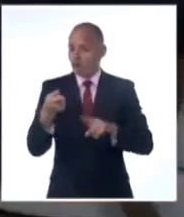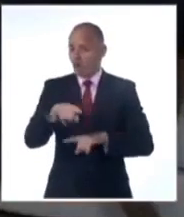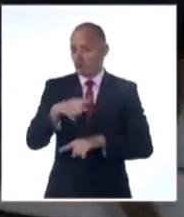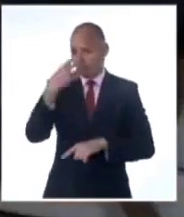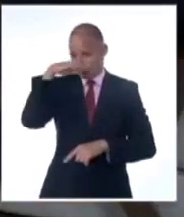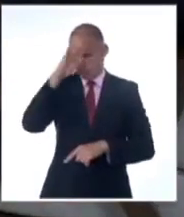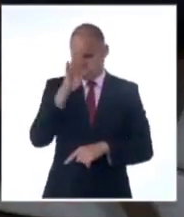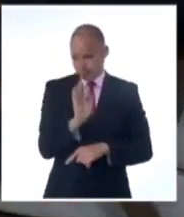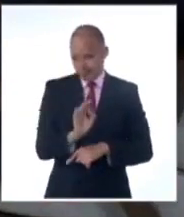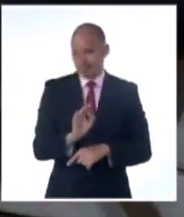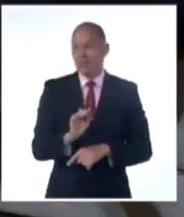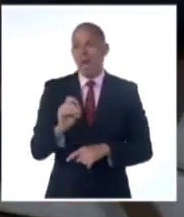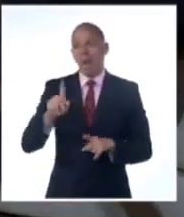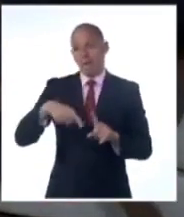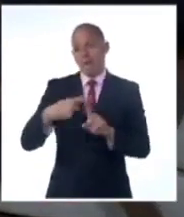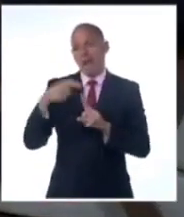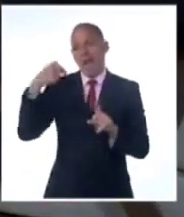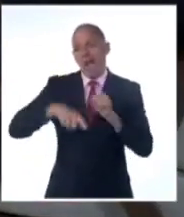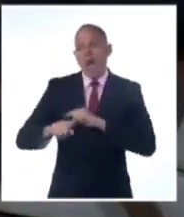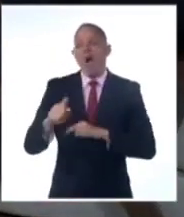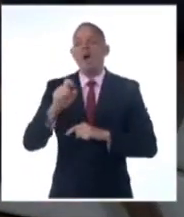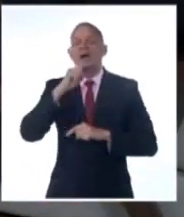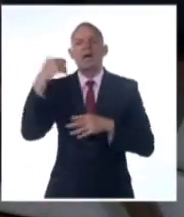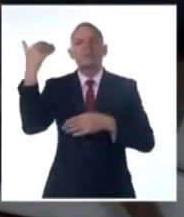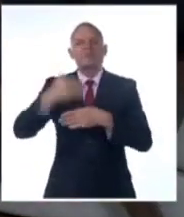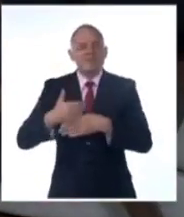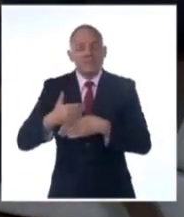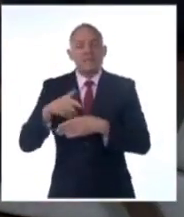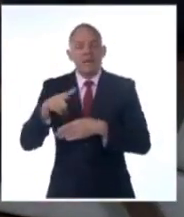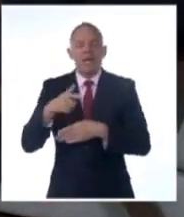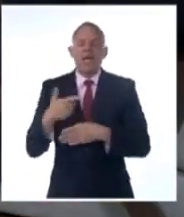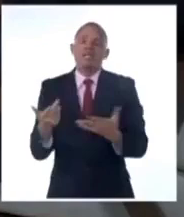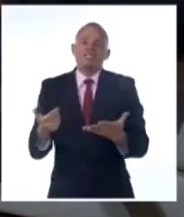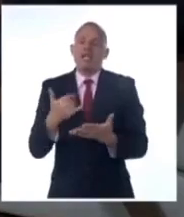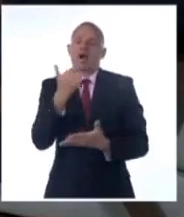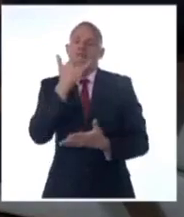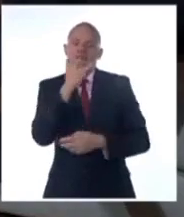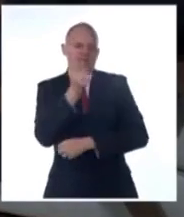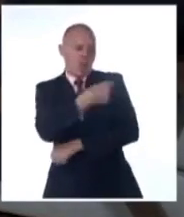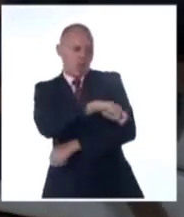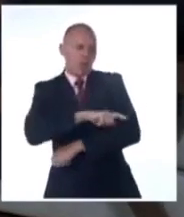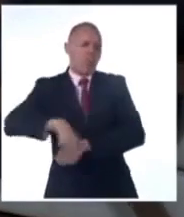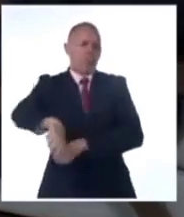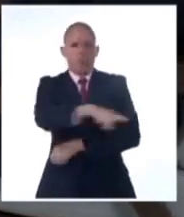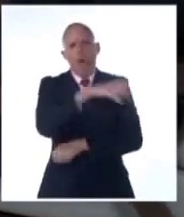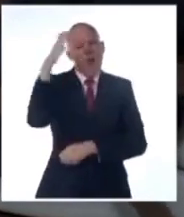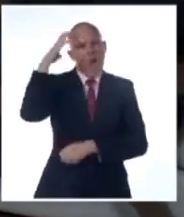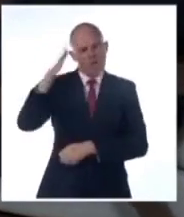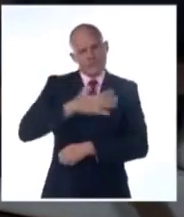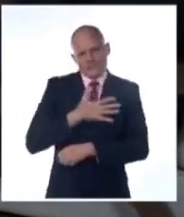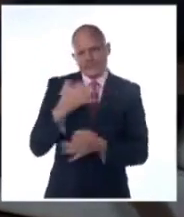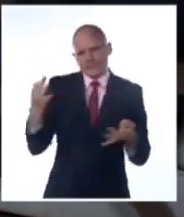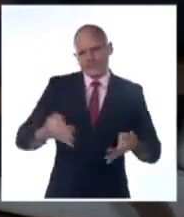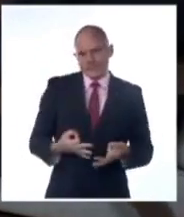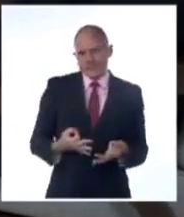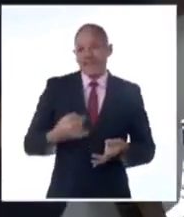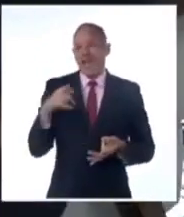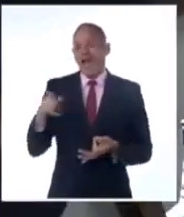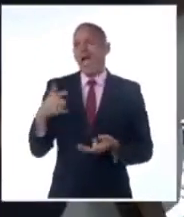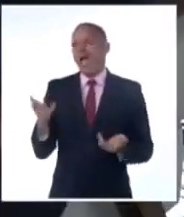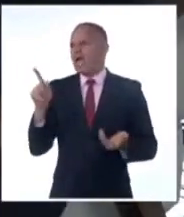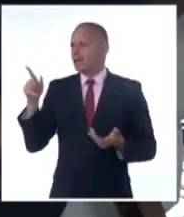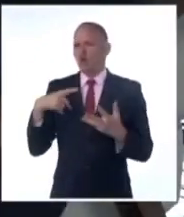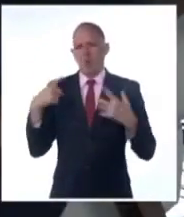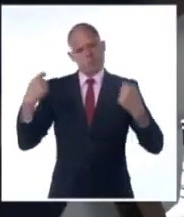el impacto del bloqueo económico, comercial y financiero de los Estados Unidos al pueblo y gobierno cubanos. Una política unilateral